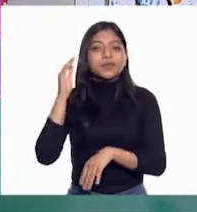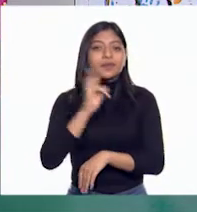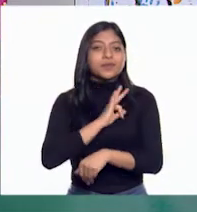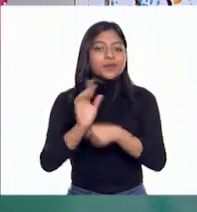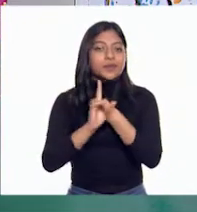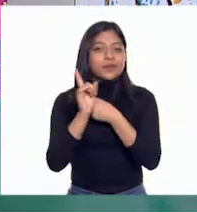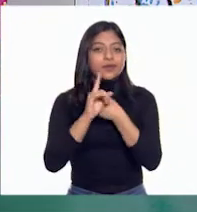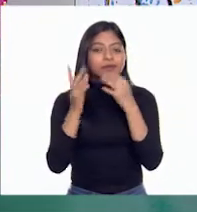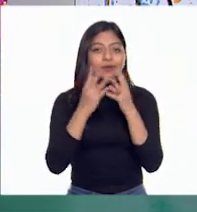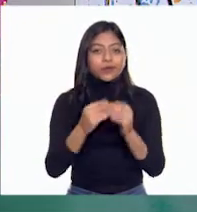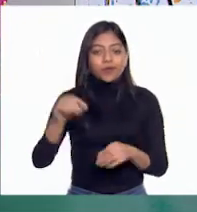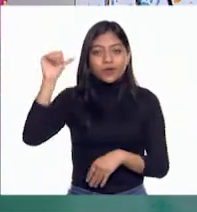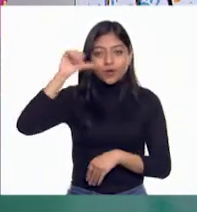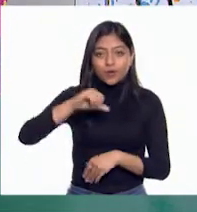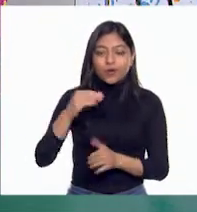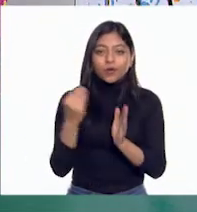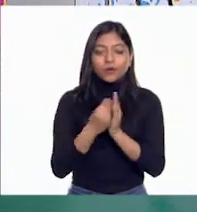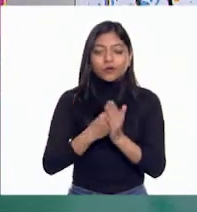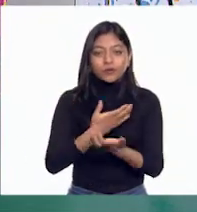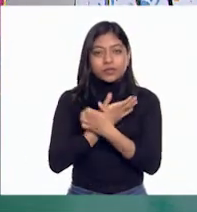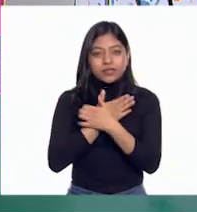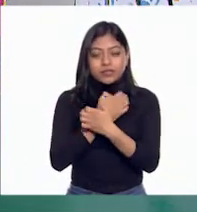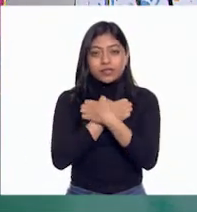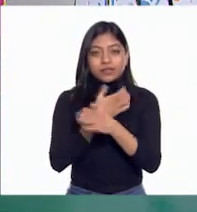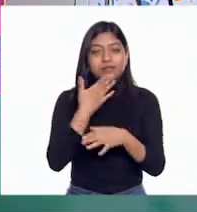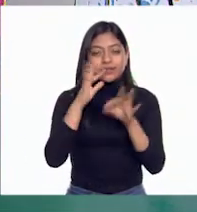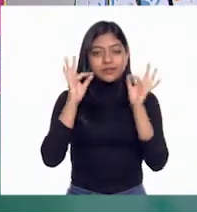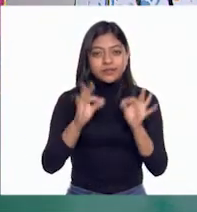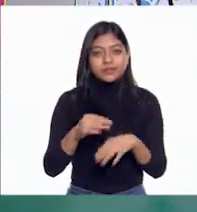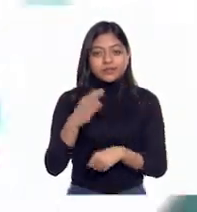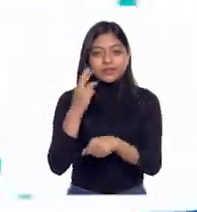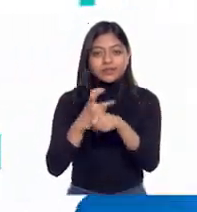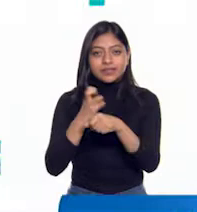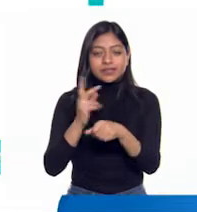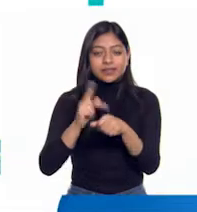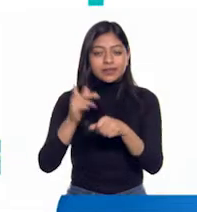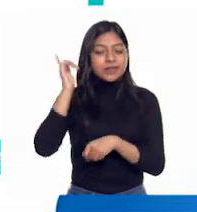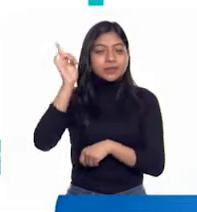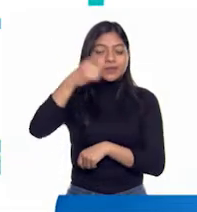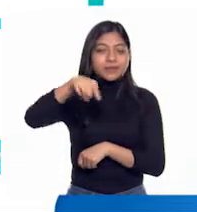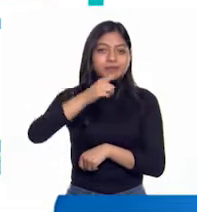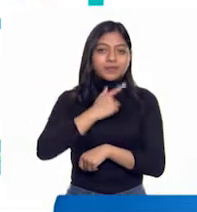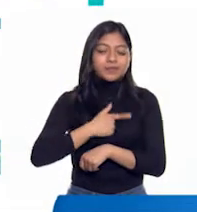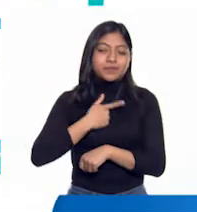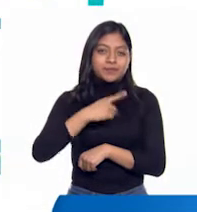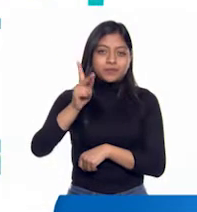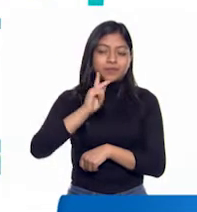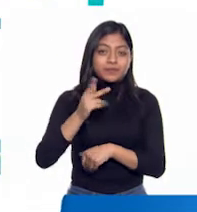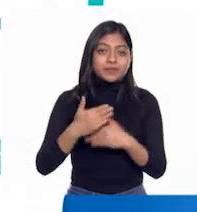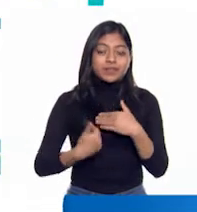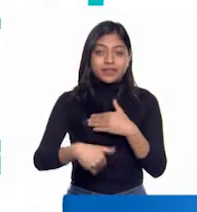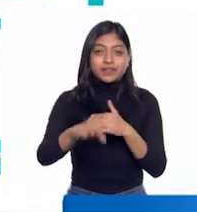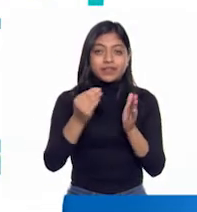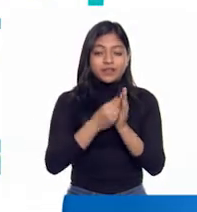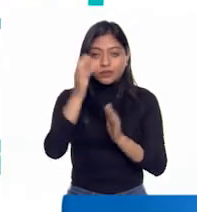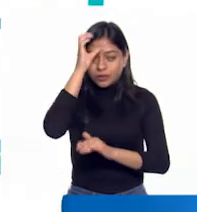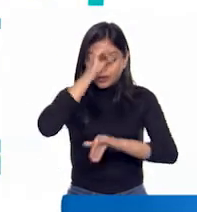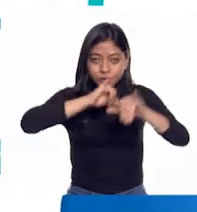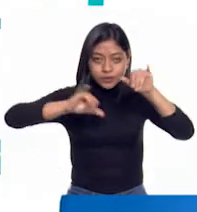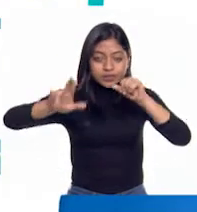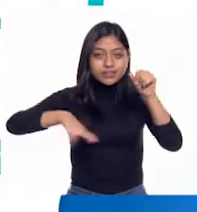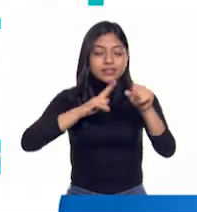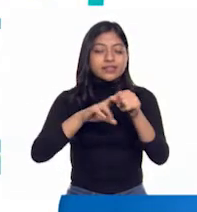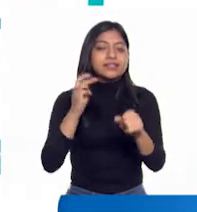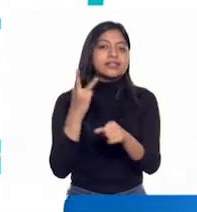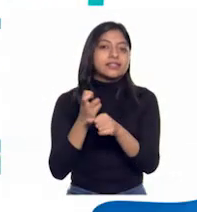problemas, en la clase Formación Cívica y Ética de tercer grado. Espero lo hayan disfrutado tanto como nosotras. Continuamos con Ciencias Naturales de